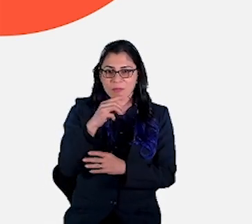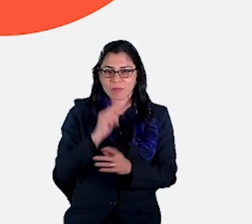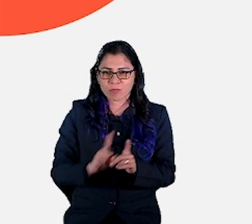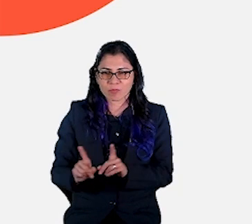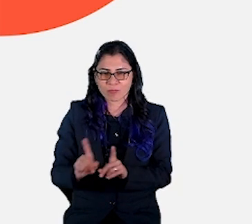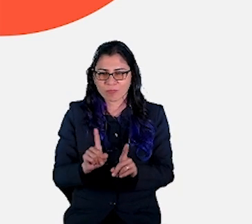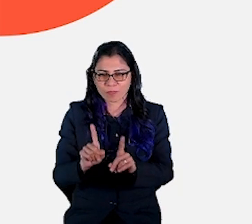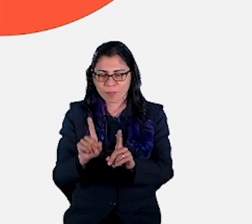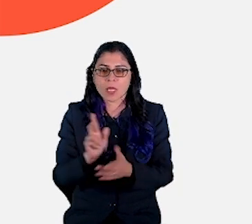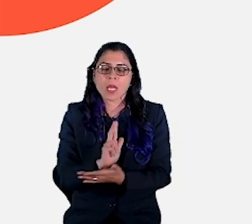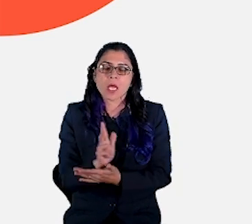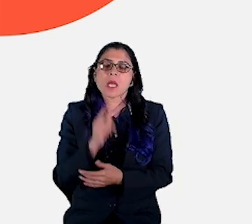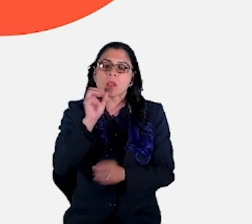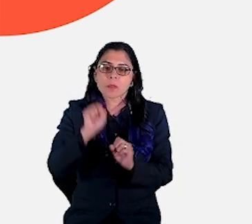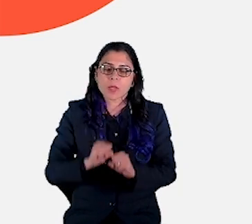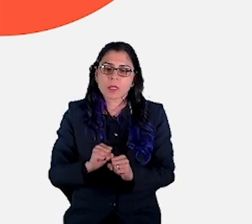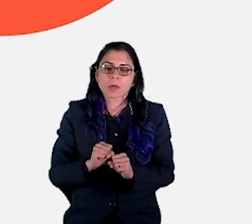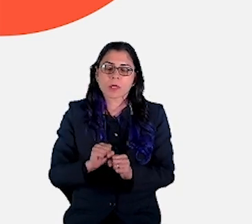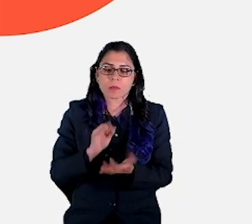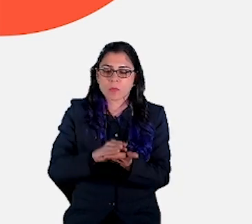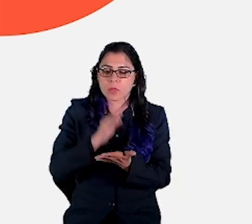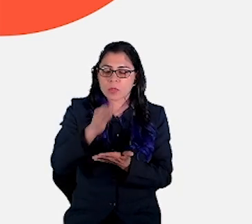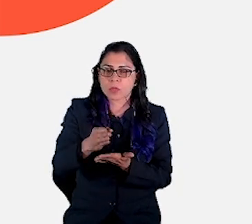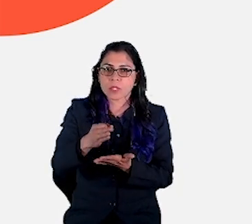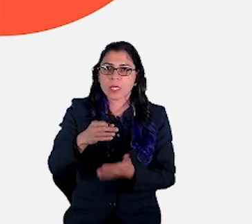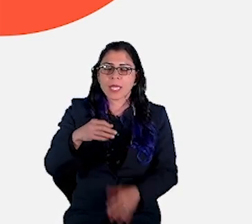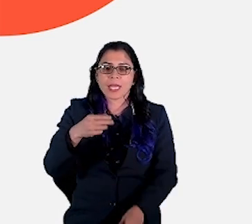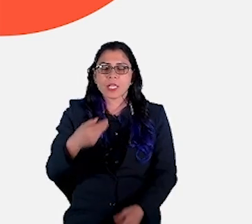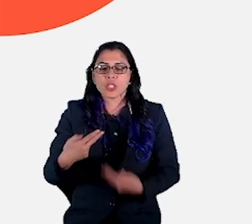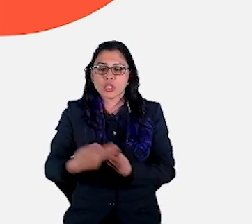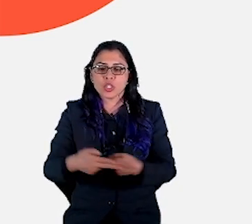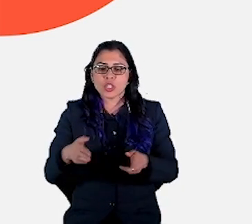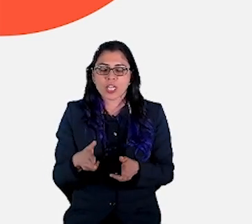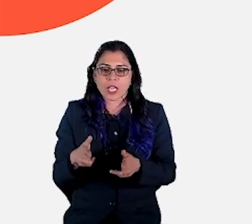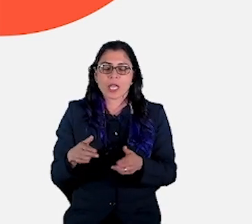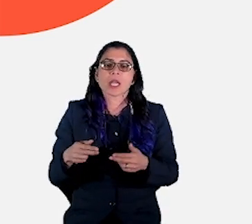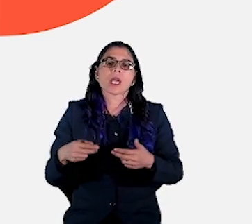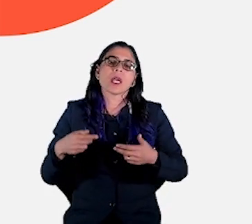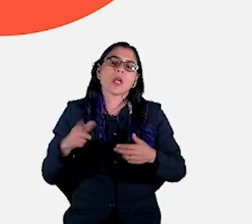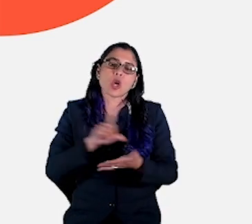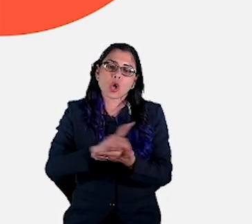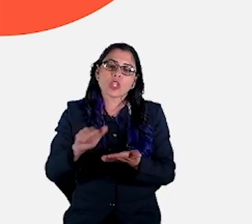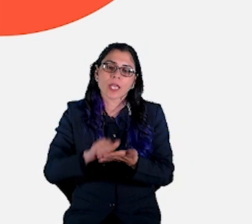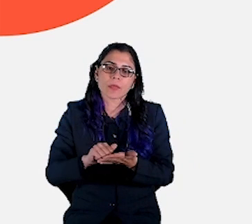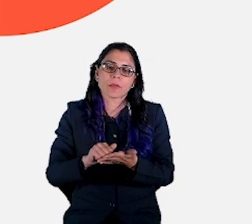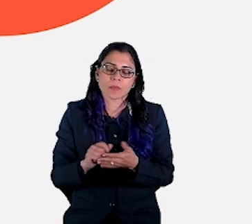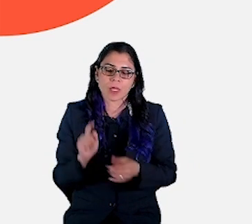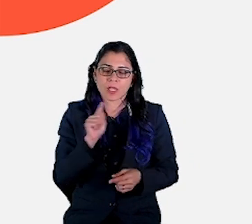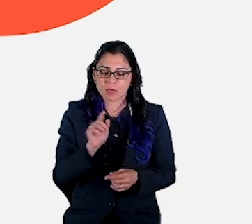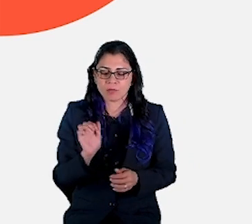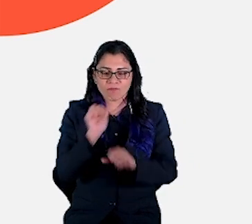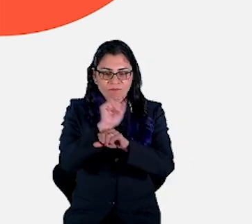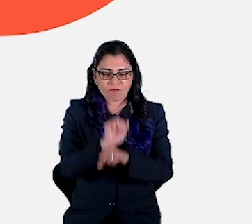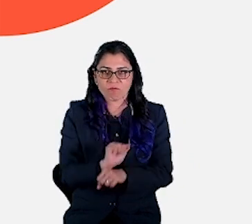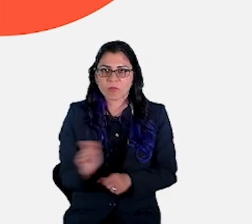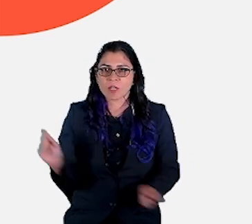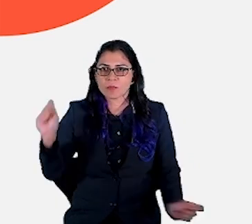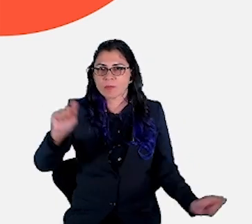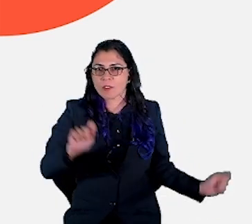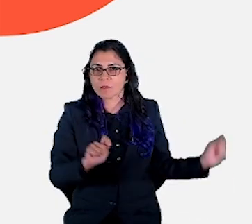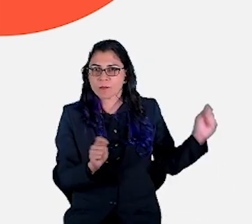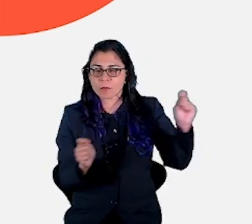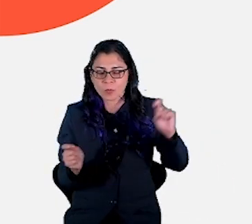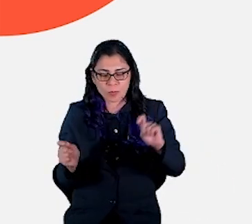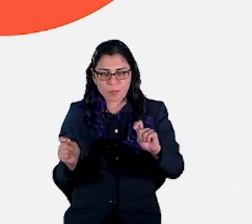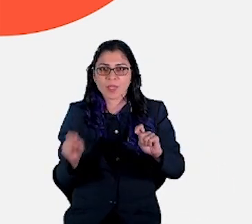LL llamos Península de suero dividido en dos provincias chitra y los santos Esta última la cuna del folklore en la imagen